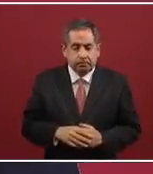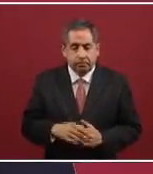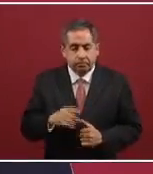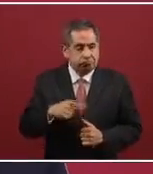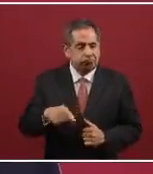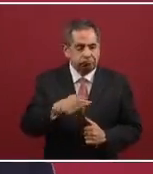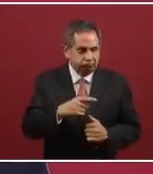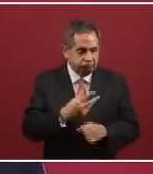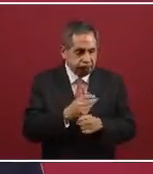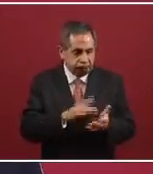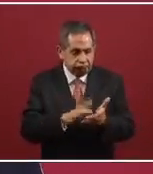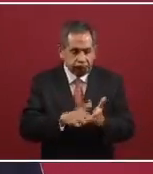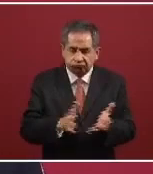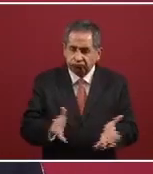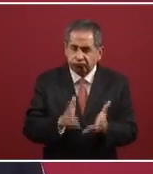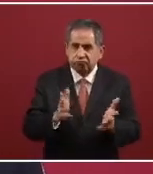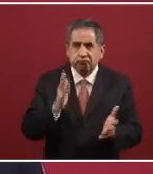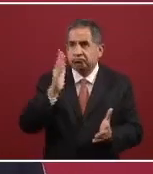sacar adelante al país.